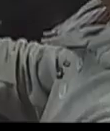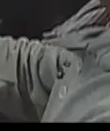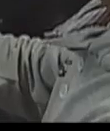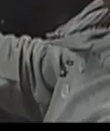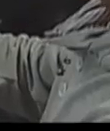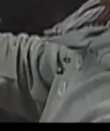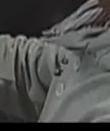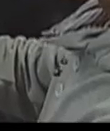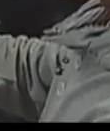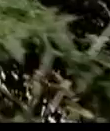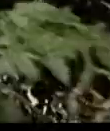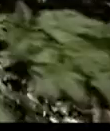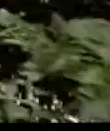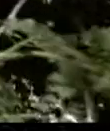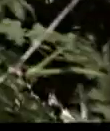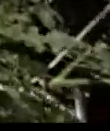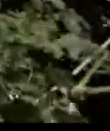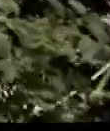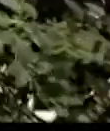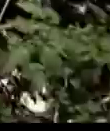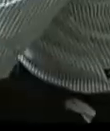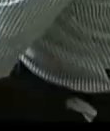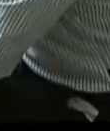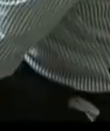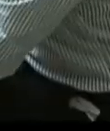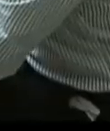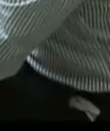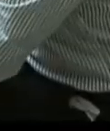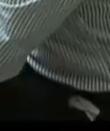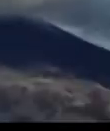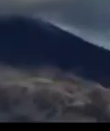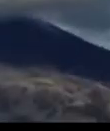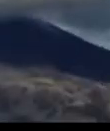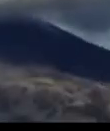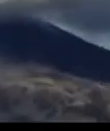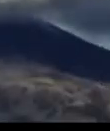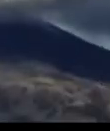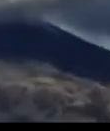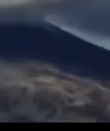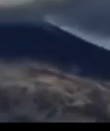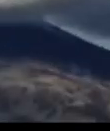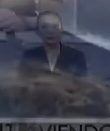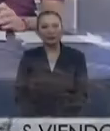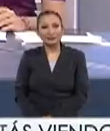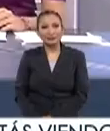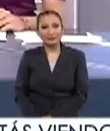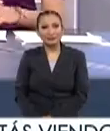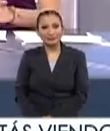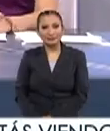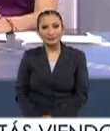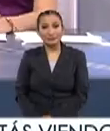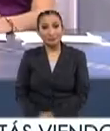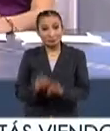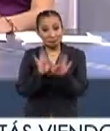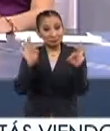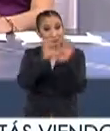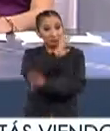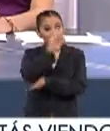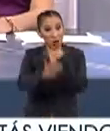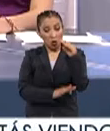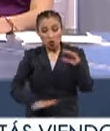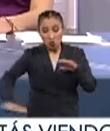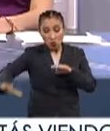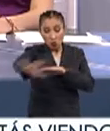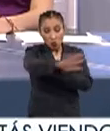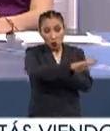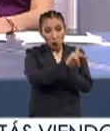PUED, seguirá haciendo análisis y propuestas que contribuyan al crecimiento de México. Pues importante todo este universo